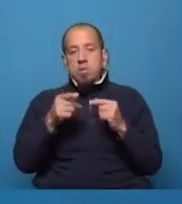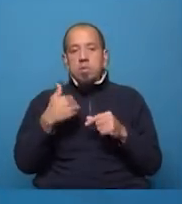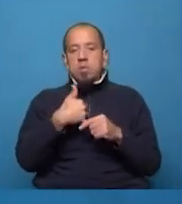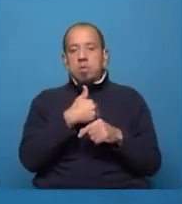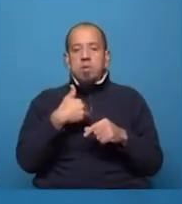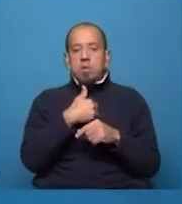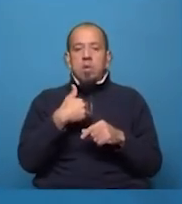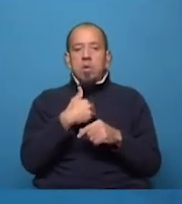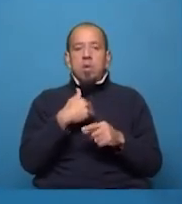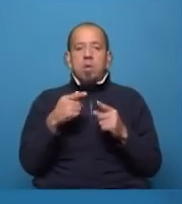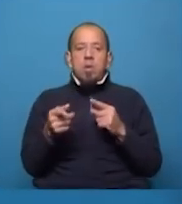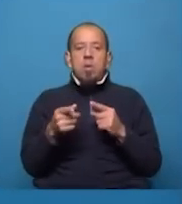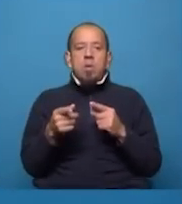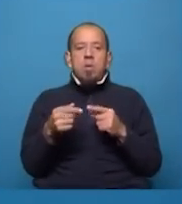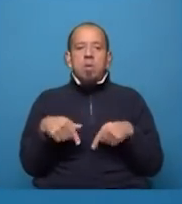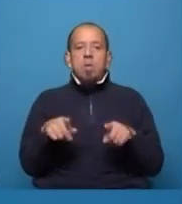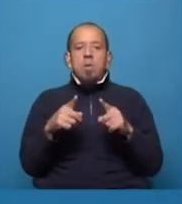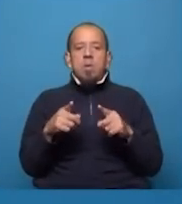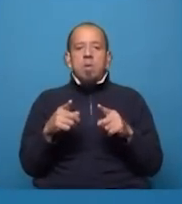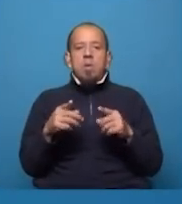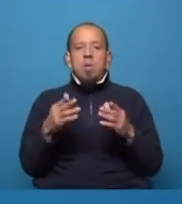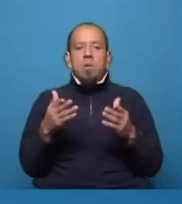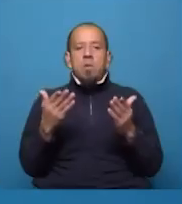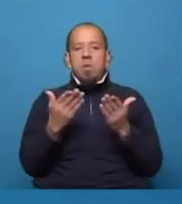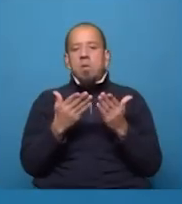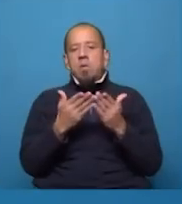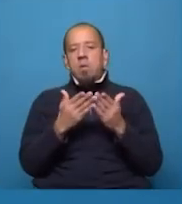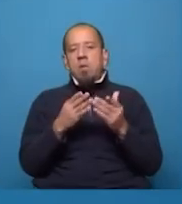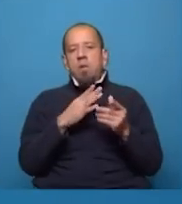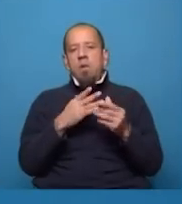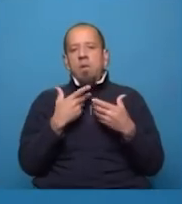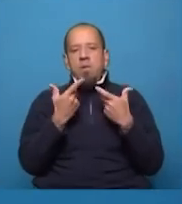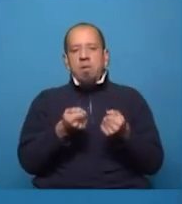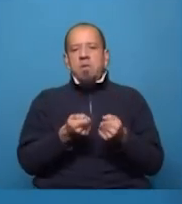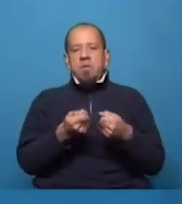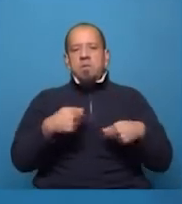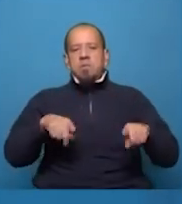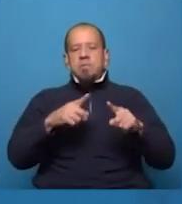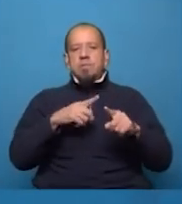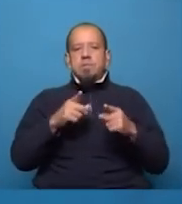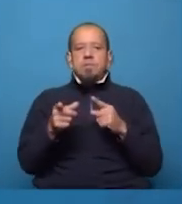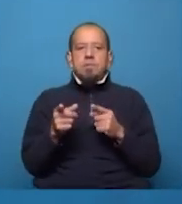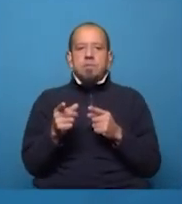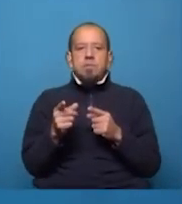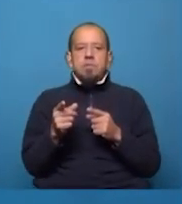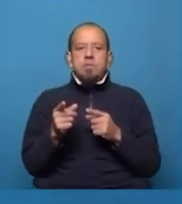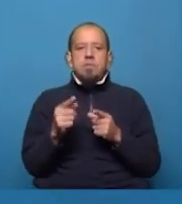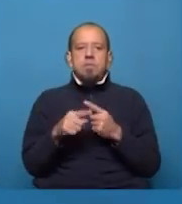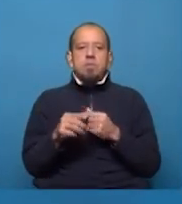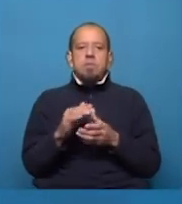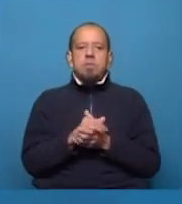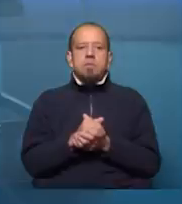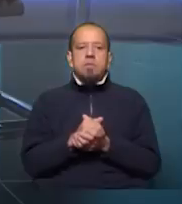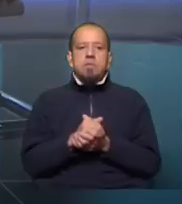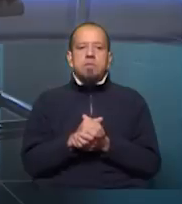que jugaban esos Esos grandes estudios o esos estudios apoyando a los grandes lavadores no al chiquitaje Bueno me quedo con